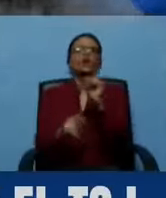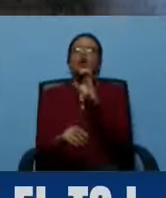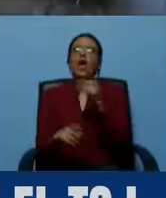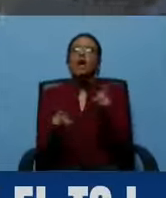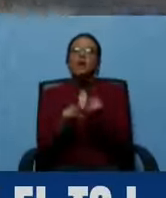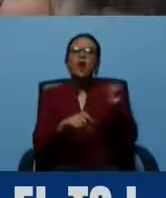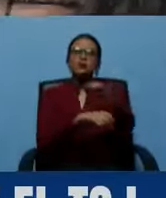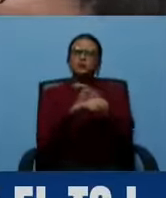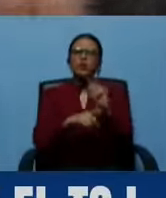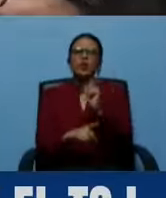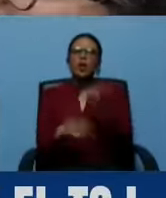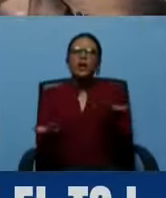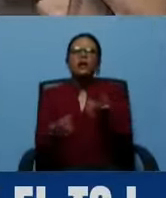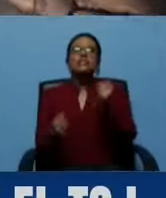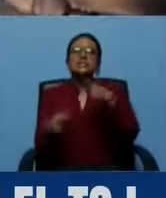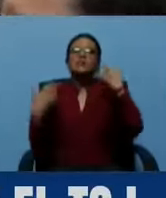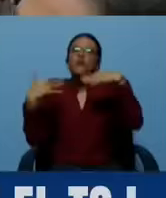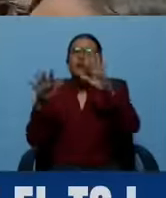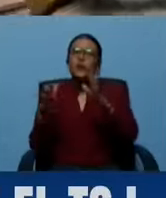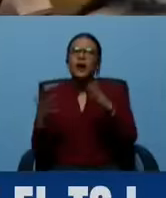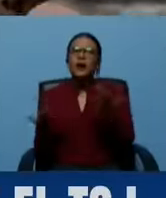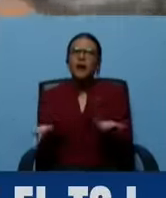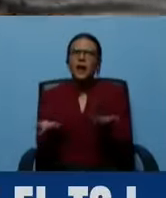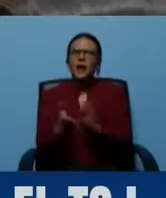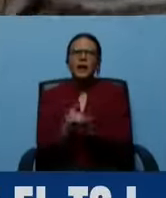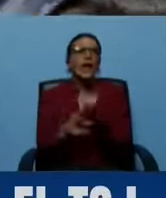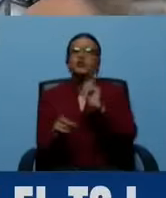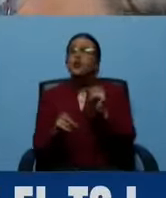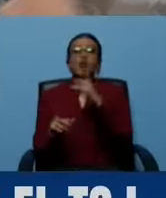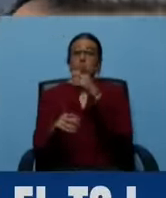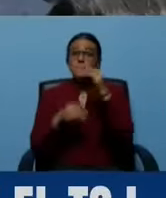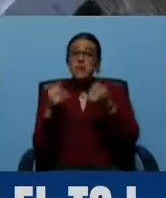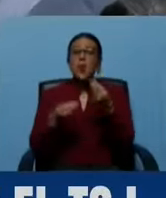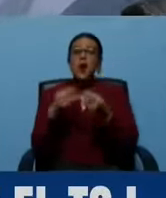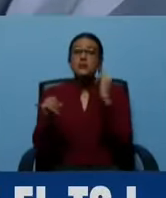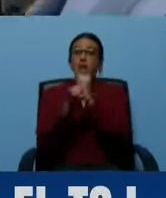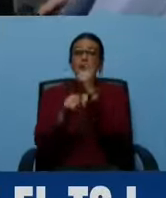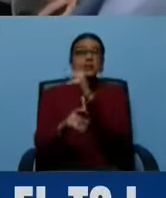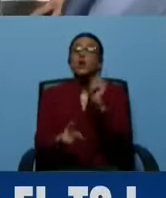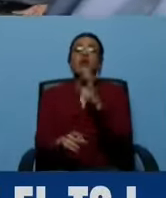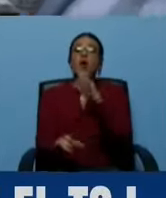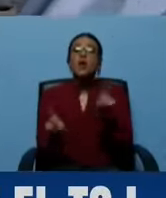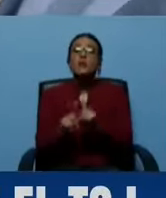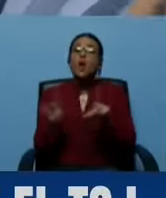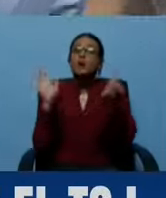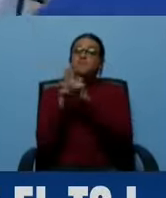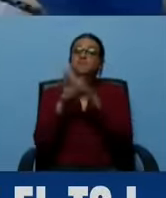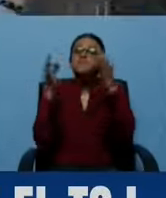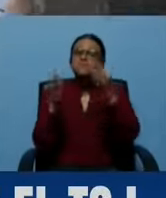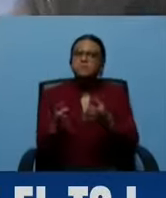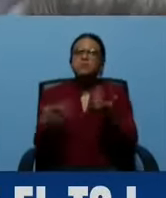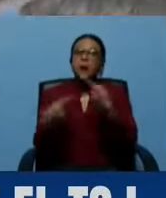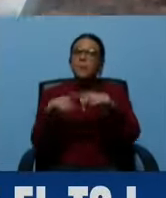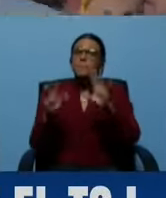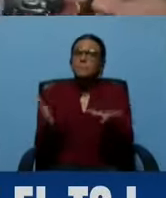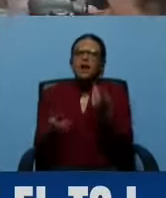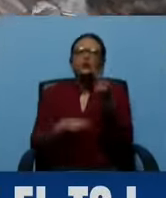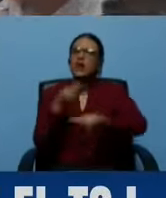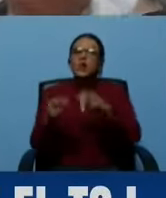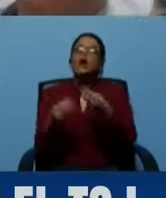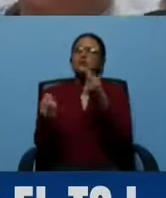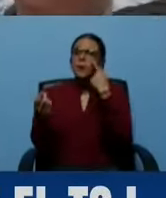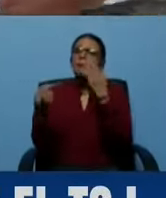pero... Estaría... Pero no es institucional. Gobernador, pero gracias. ¿Por qué si tiene la prueba no la presenta en la